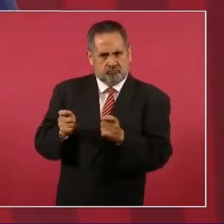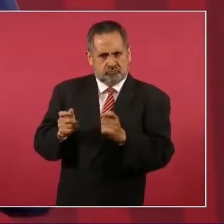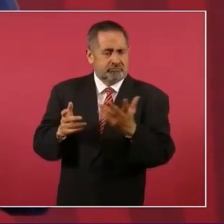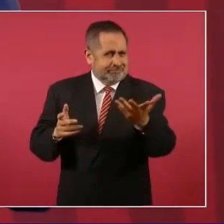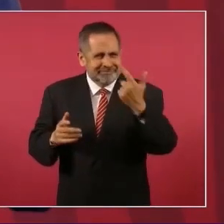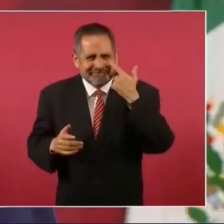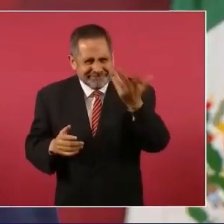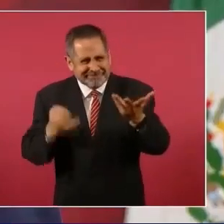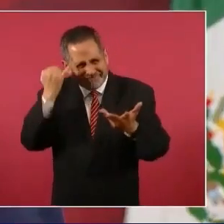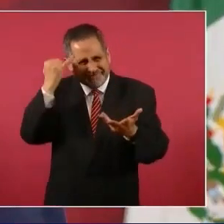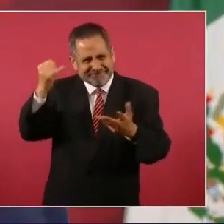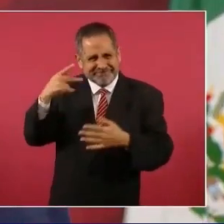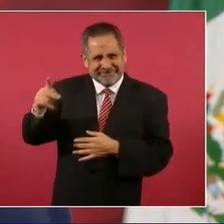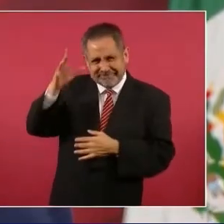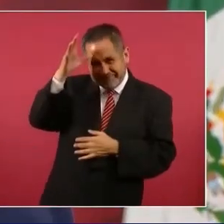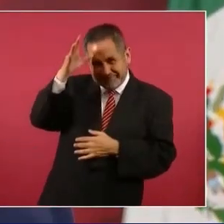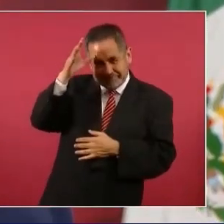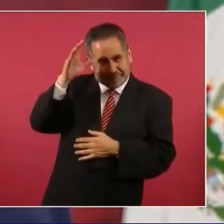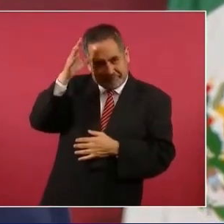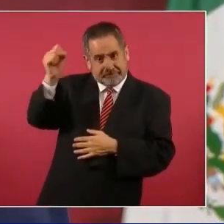Fíjense,